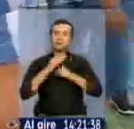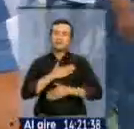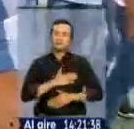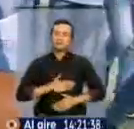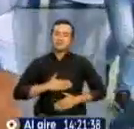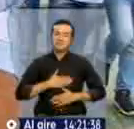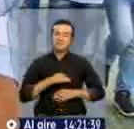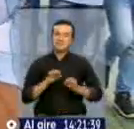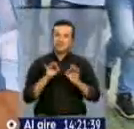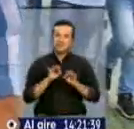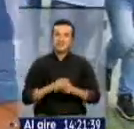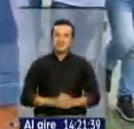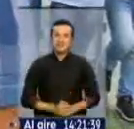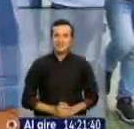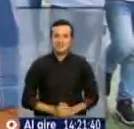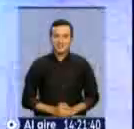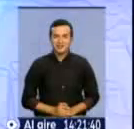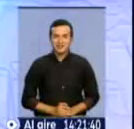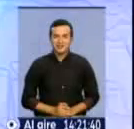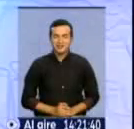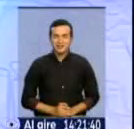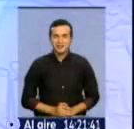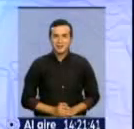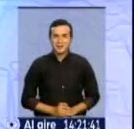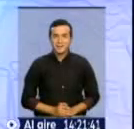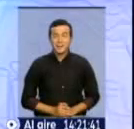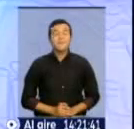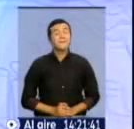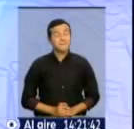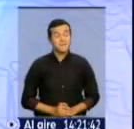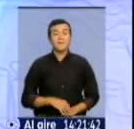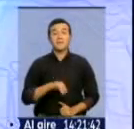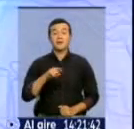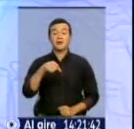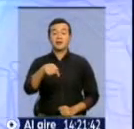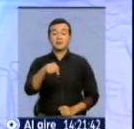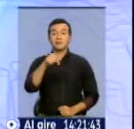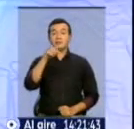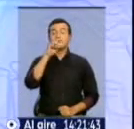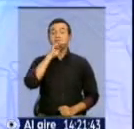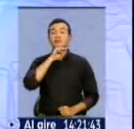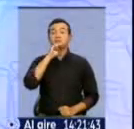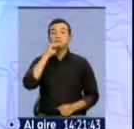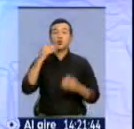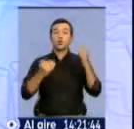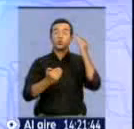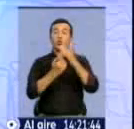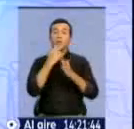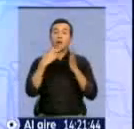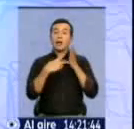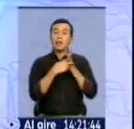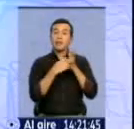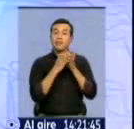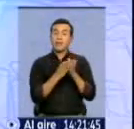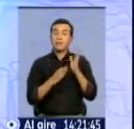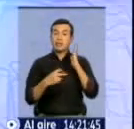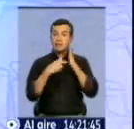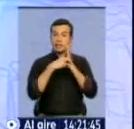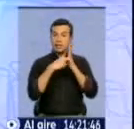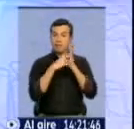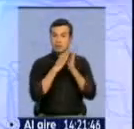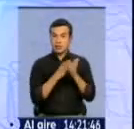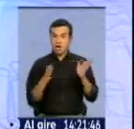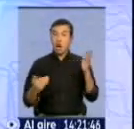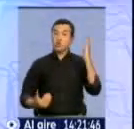Jocelyn de Mera, Ecuador TV. Y desde este fin de semana en Manta opera una nueva terminal terrestre. Se trata de la